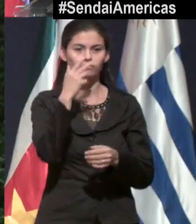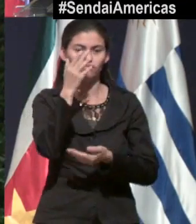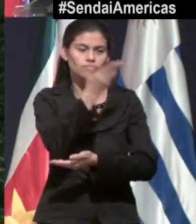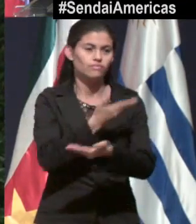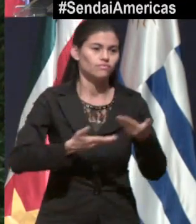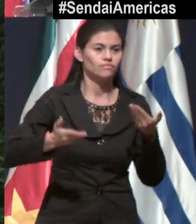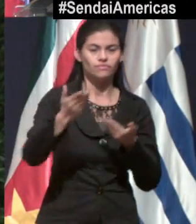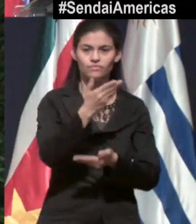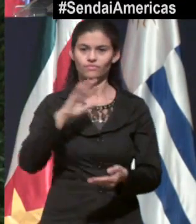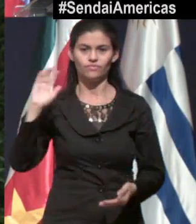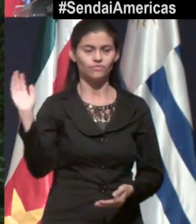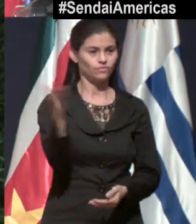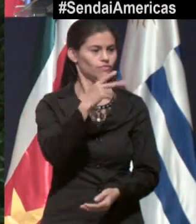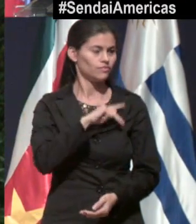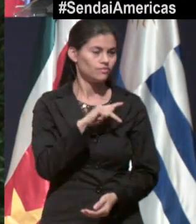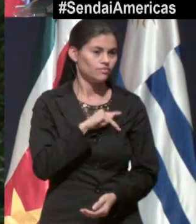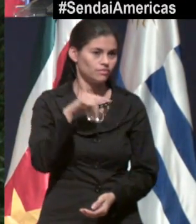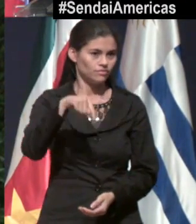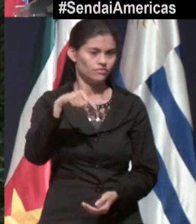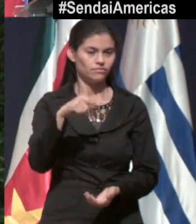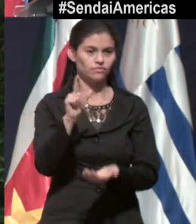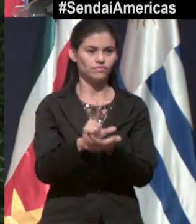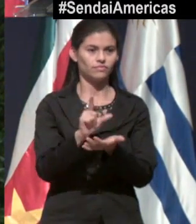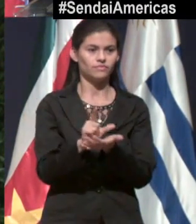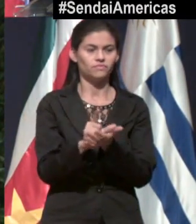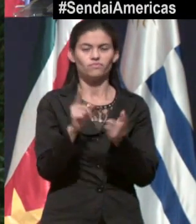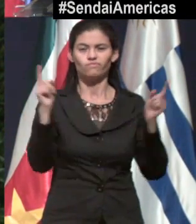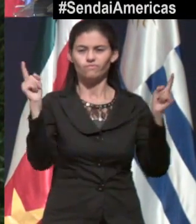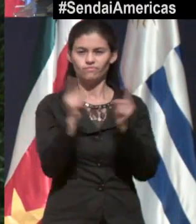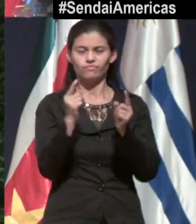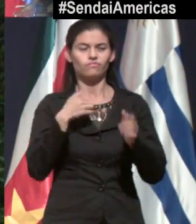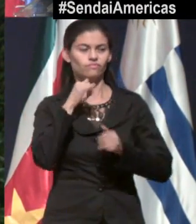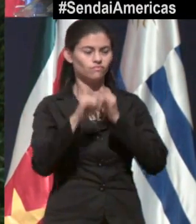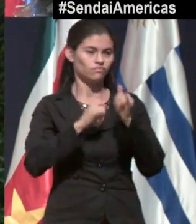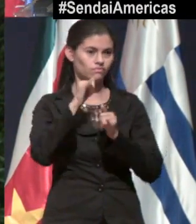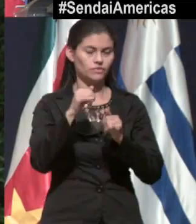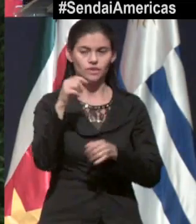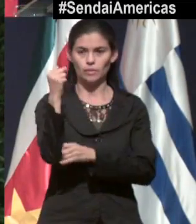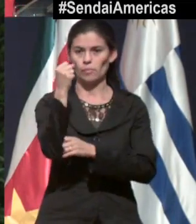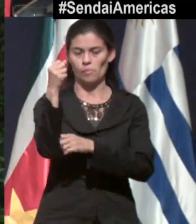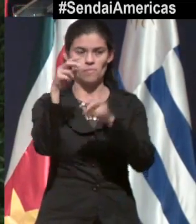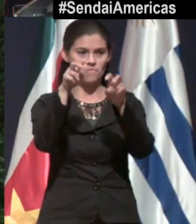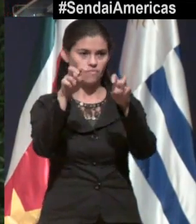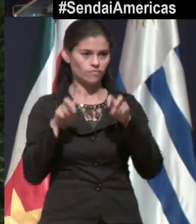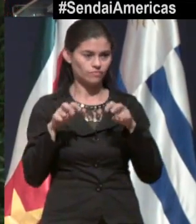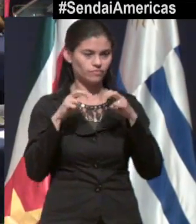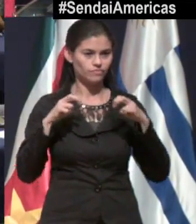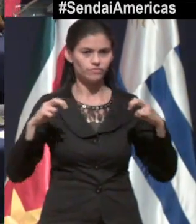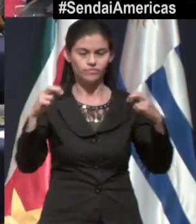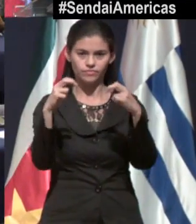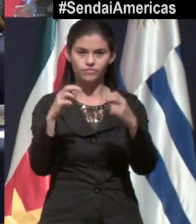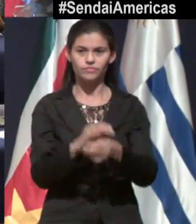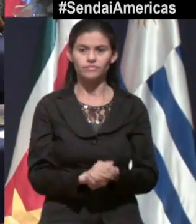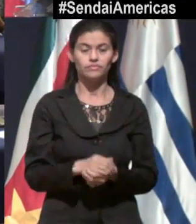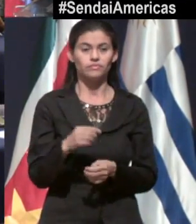con todas y todos ustedes un breve mensaje en este tan importante evento.